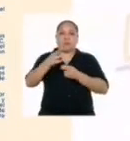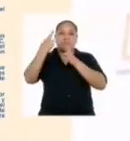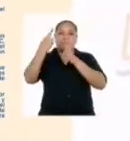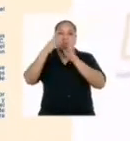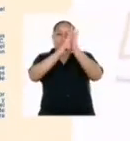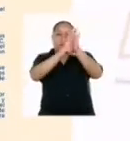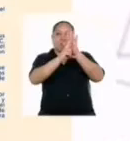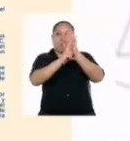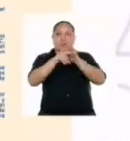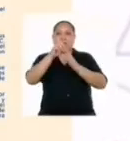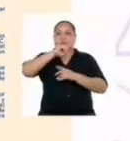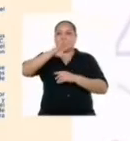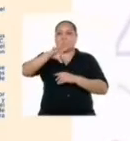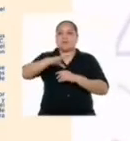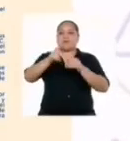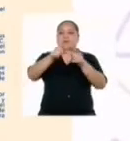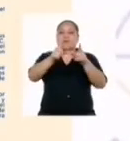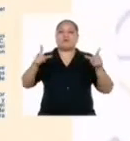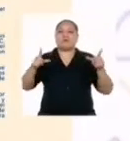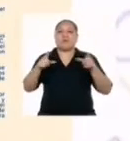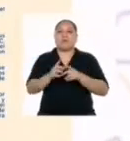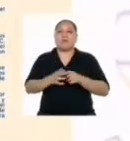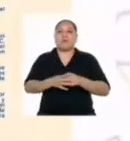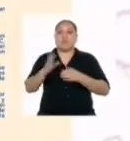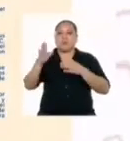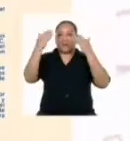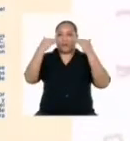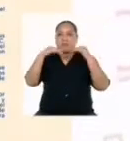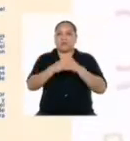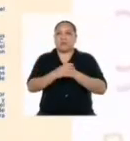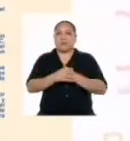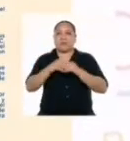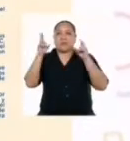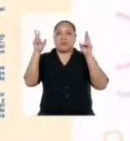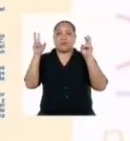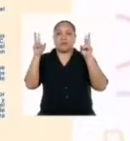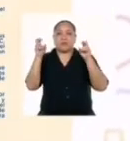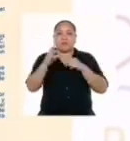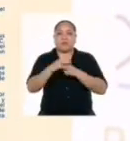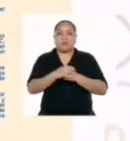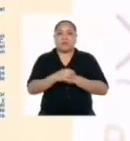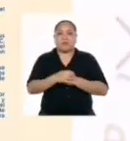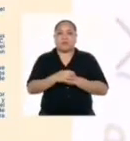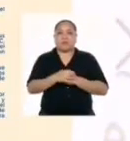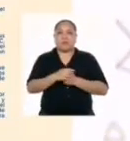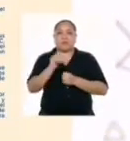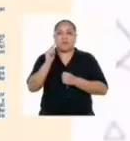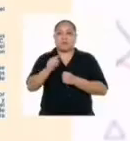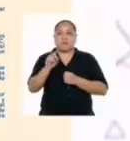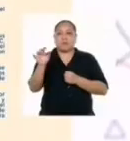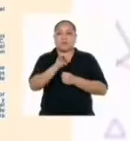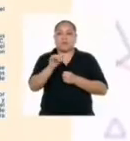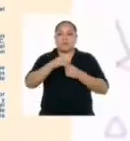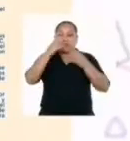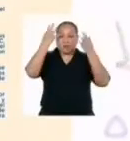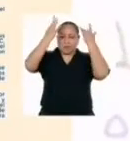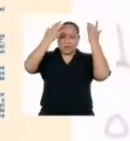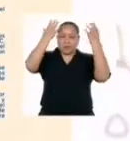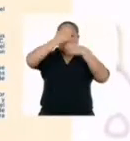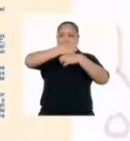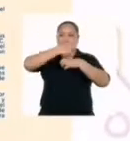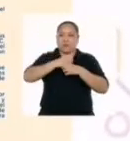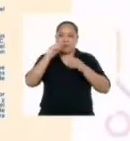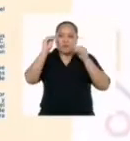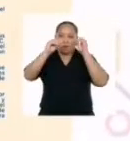la función de indicar la localización. Luego está el titular, el mismo que debe ser creativo y